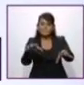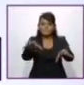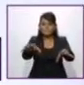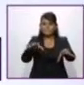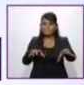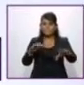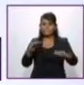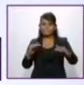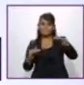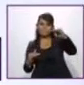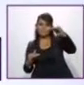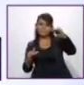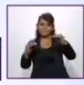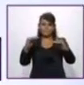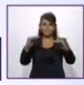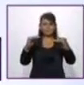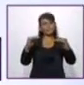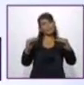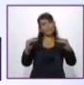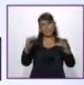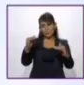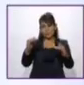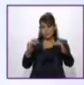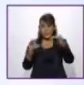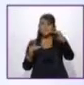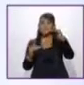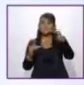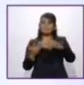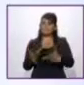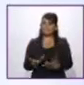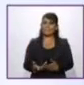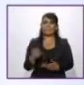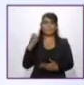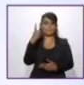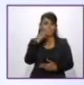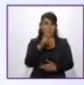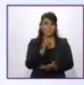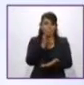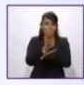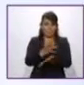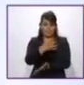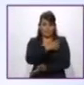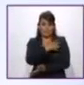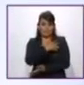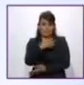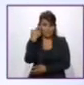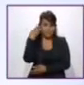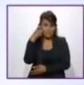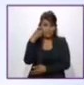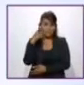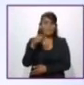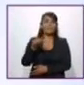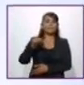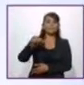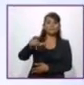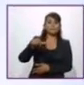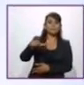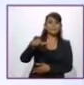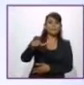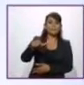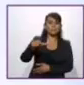desigualdad social importante, no solamente en la capital queretana, también en los otros 17 municipios. Hoy más que